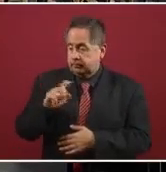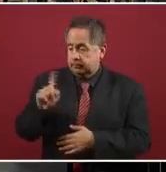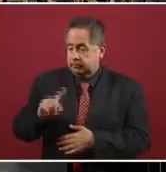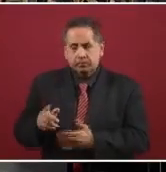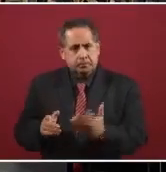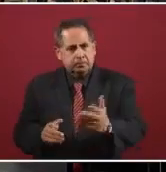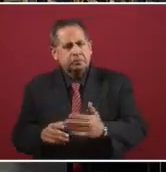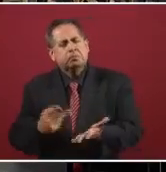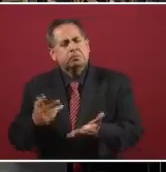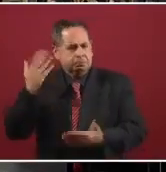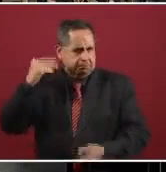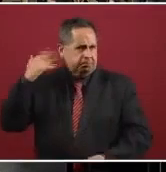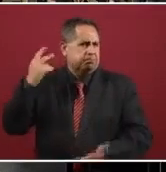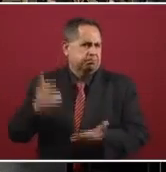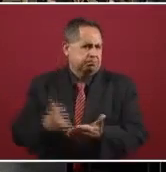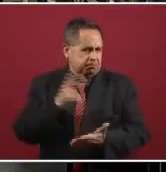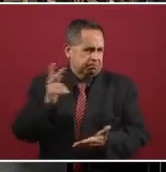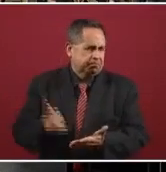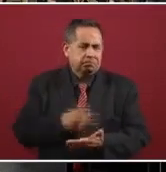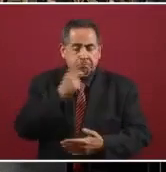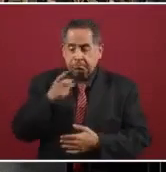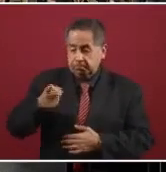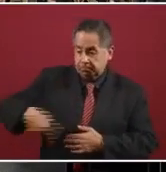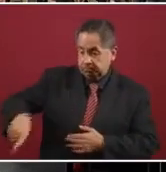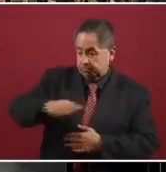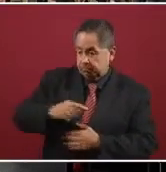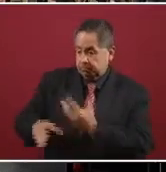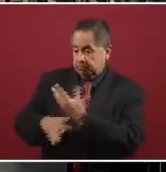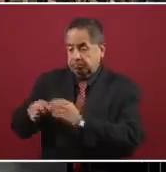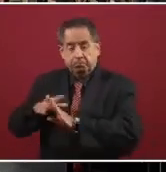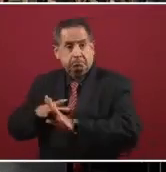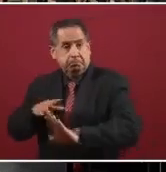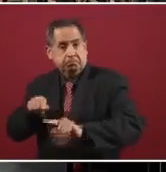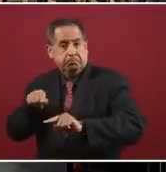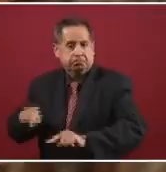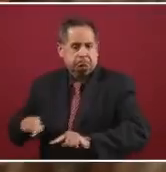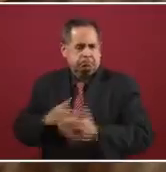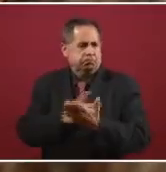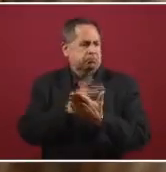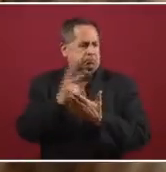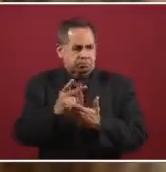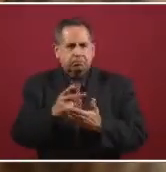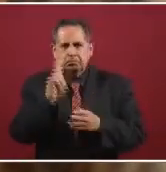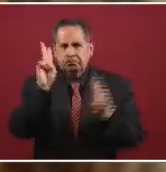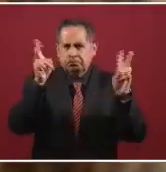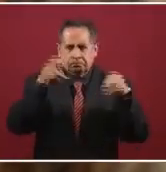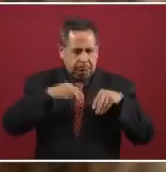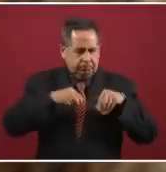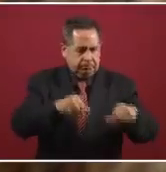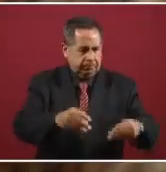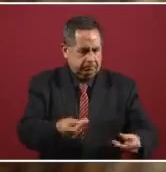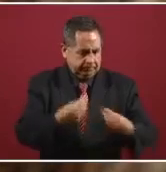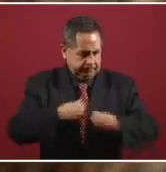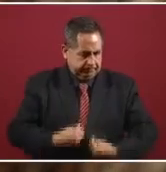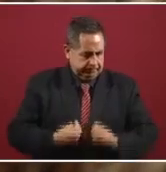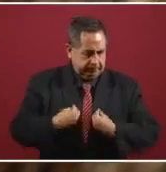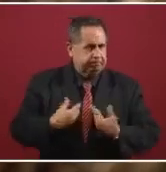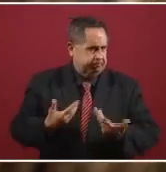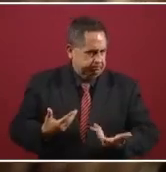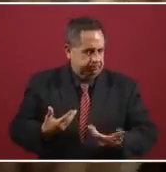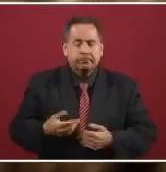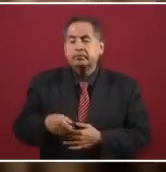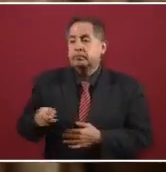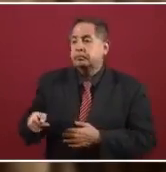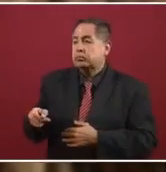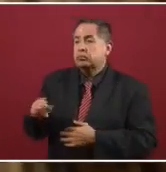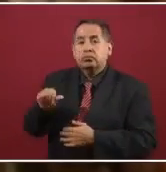dicho en reiteradas ocasiones que para apoyar a los migrantes que lleguen desde el sur está el programa Sembrando Vida, pero ¿qué va a pasar con los migrantes que lleguen a